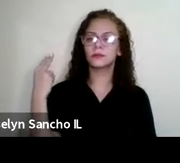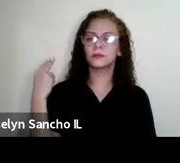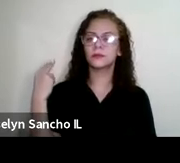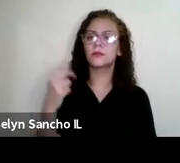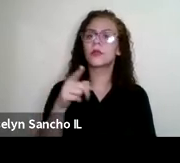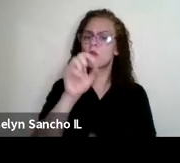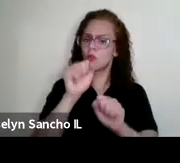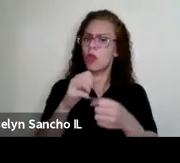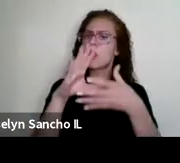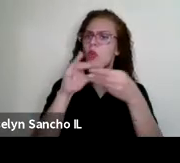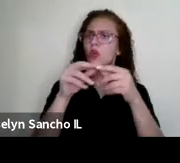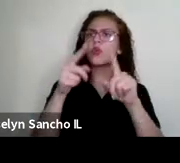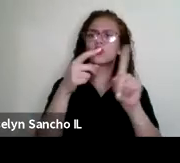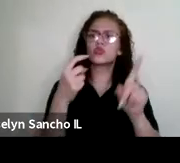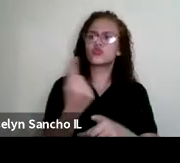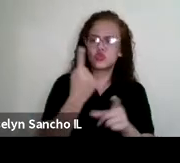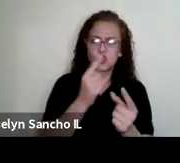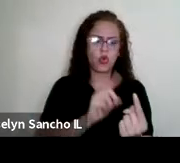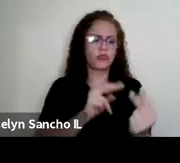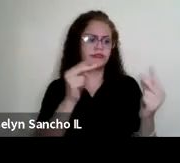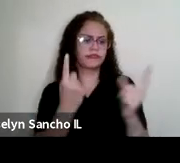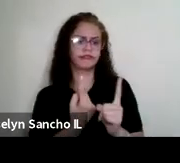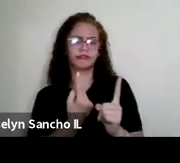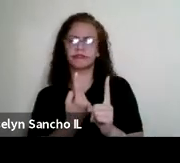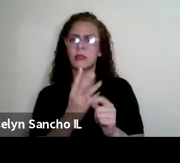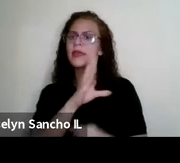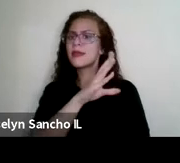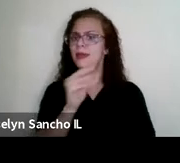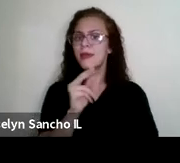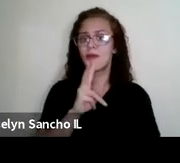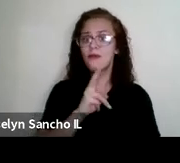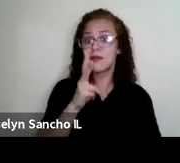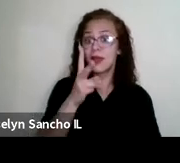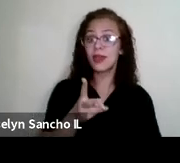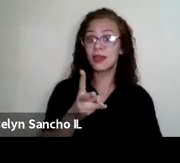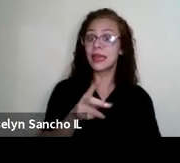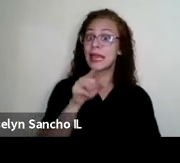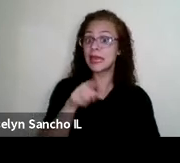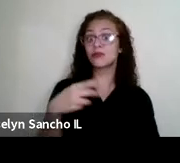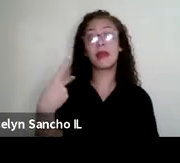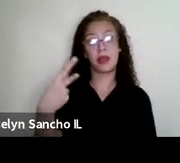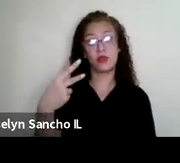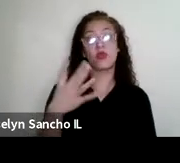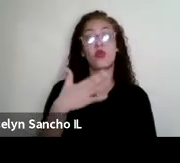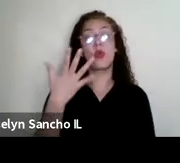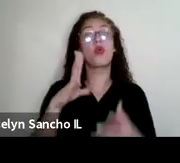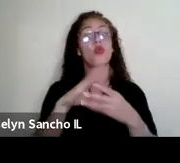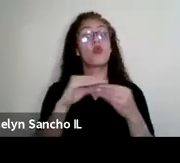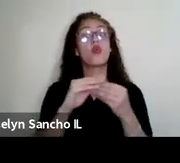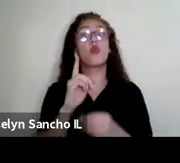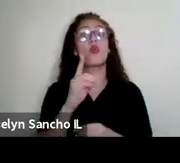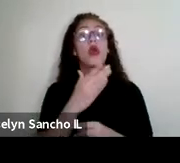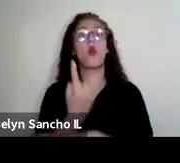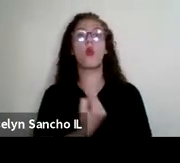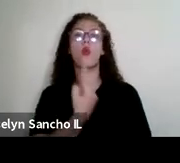puede ser contada desde un solo lado, y que en realidad eso es peligroso cuando contamos una historia